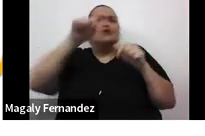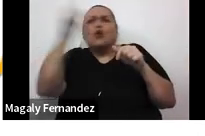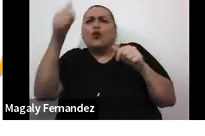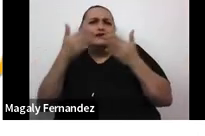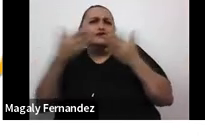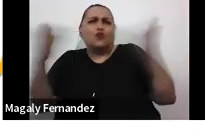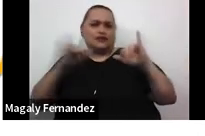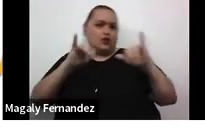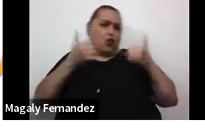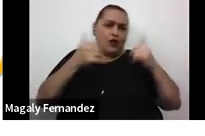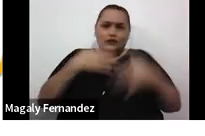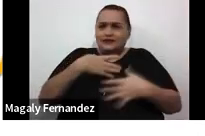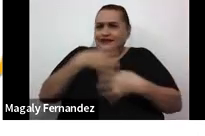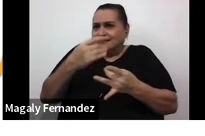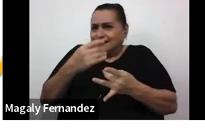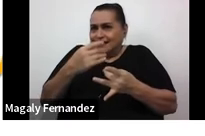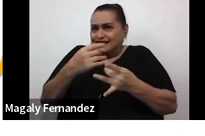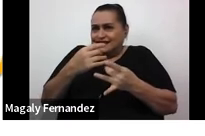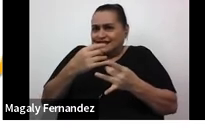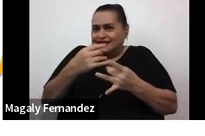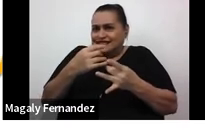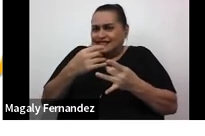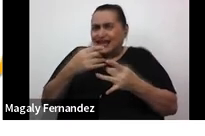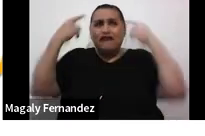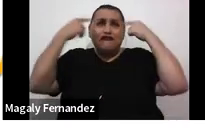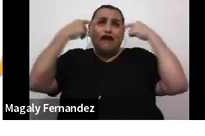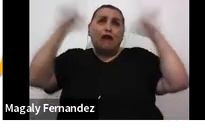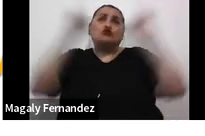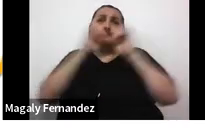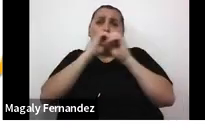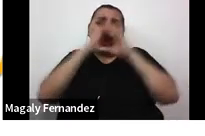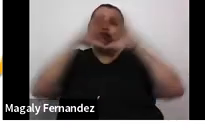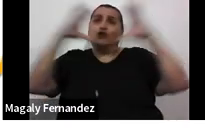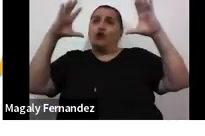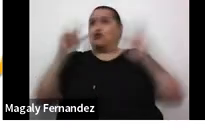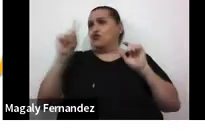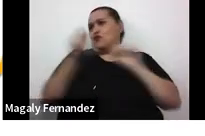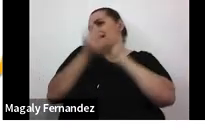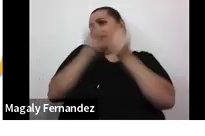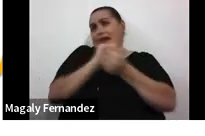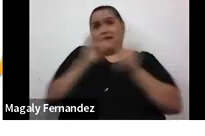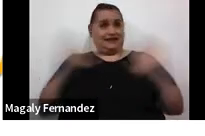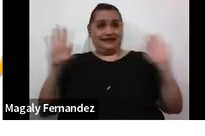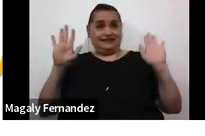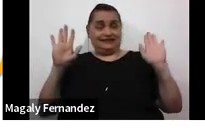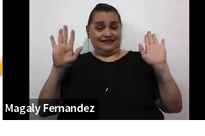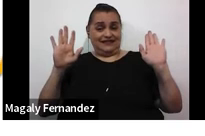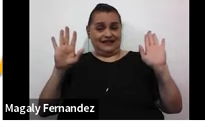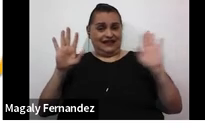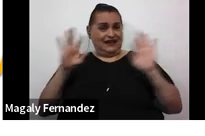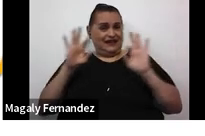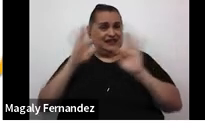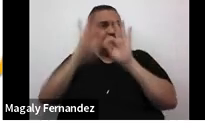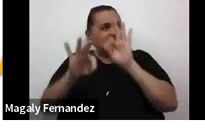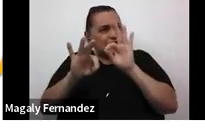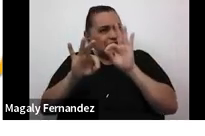hacer juegos interesantes este y me voy a salir de los famosos y aburridos globitos porque ya ya están este pasados Eh